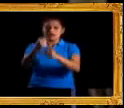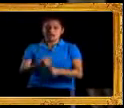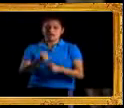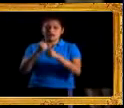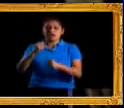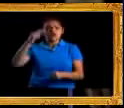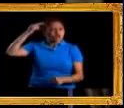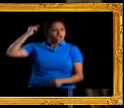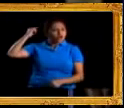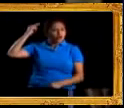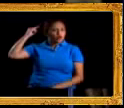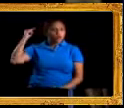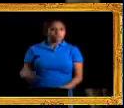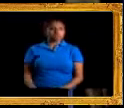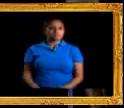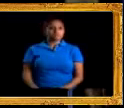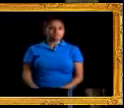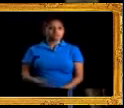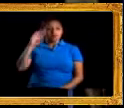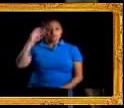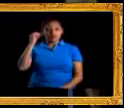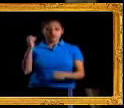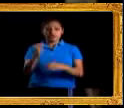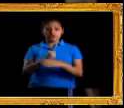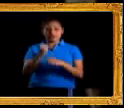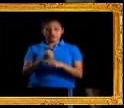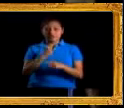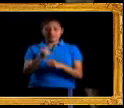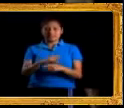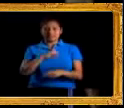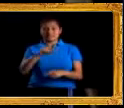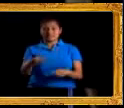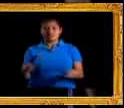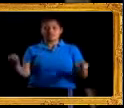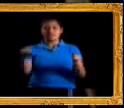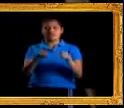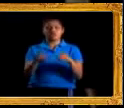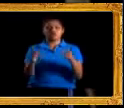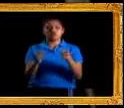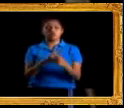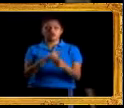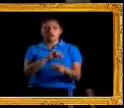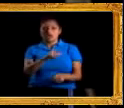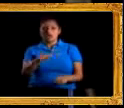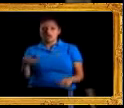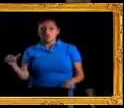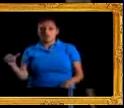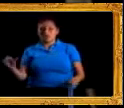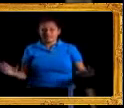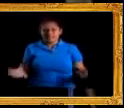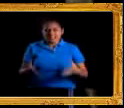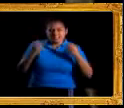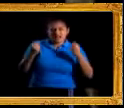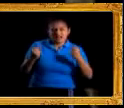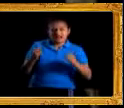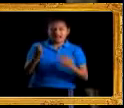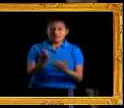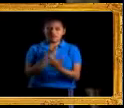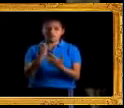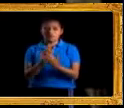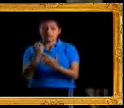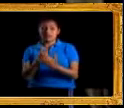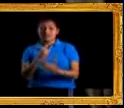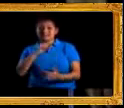hermano, porque los problemas están interrelacionados, la energía, el agua, la economía, y hermano,